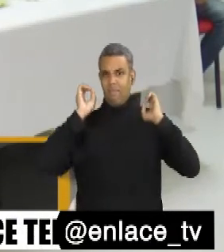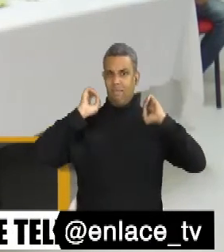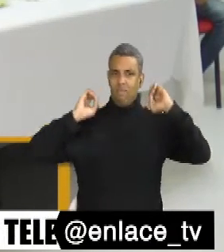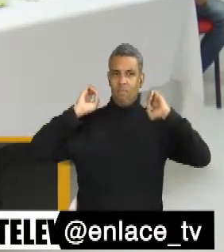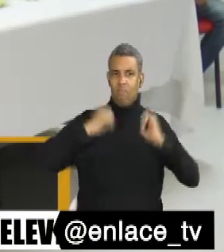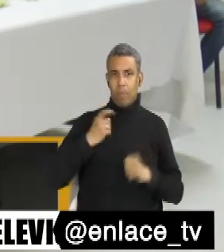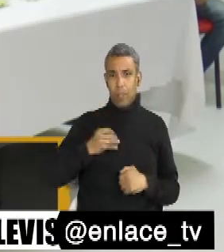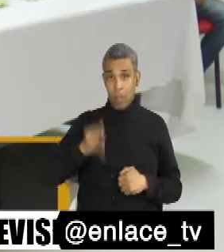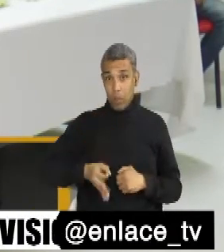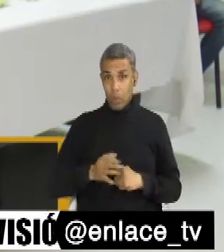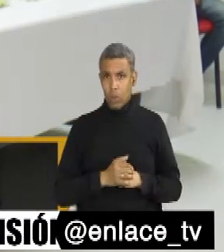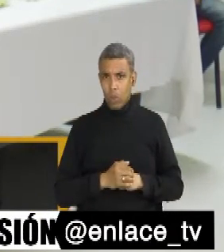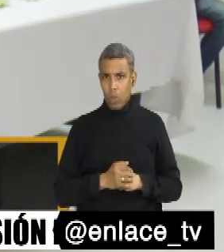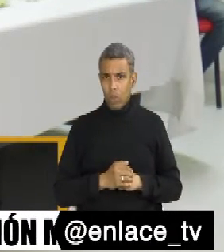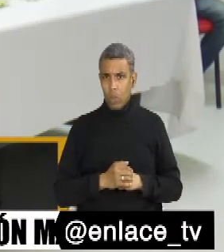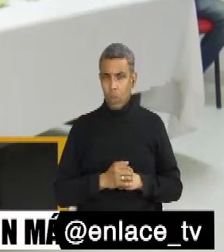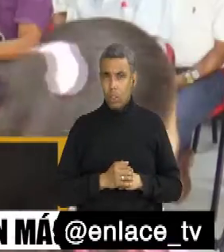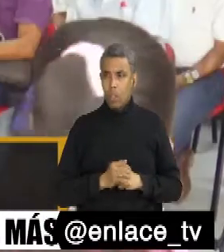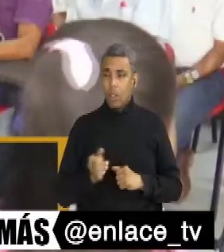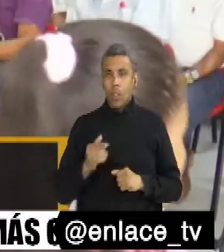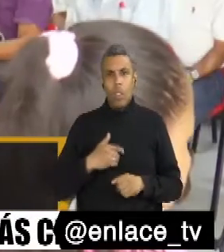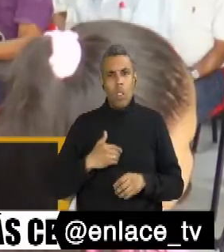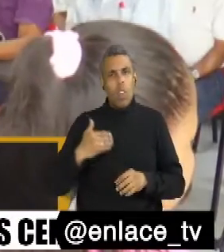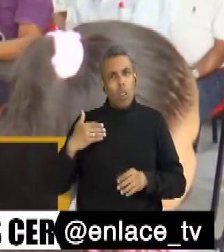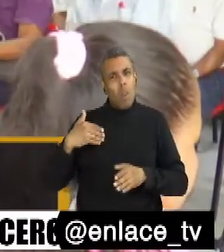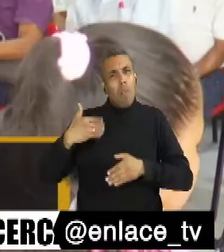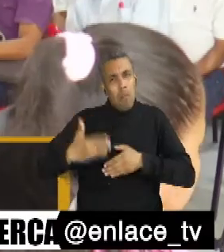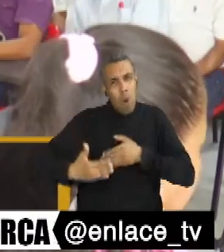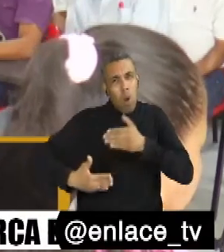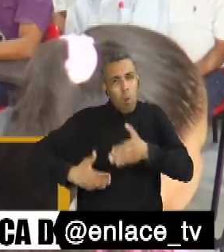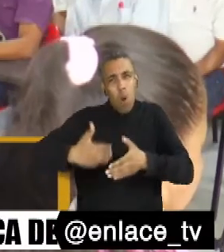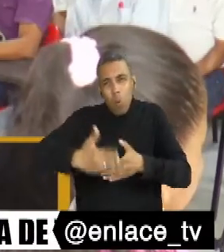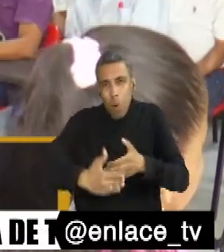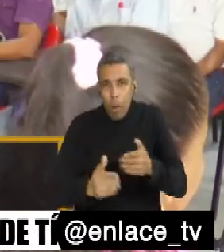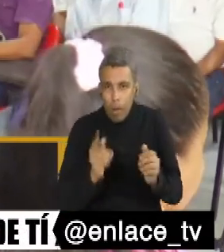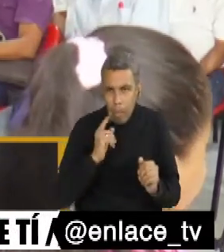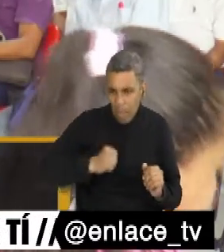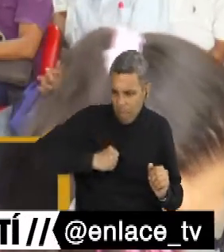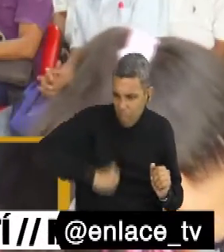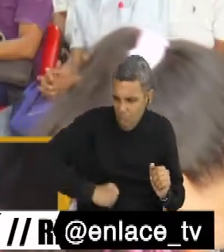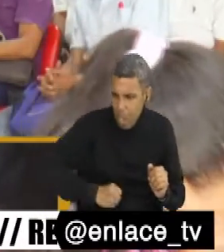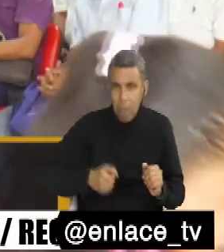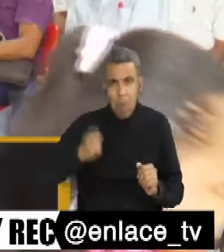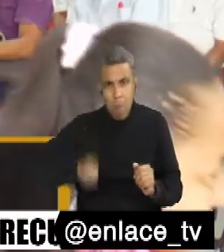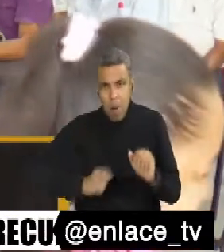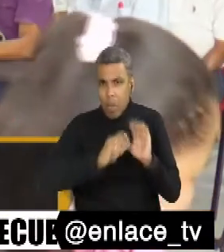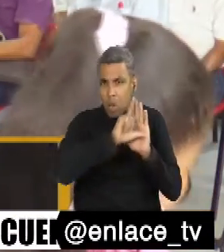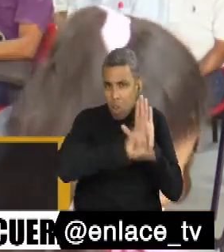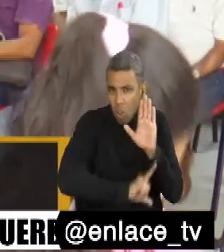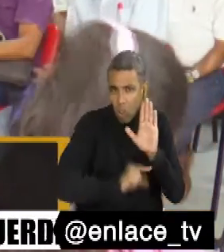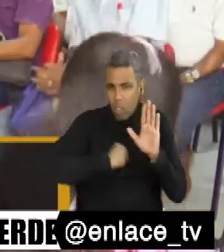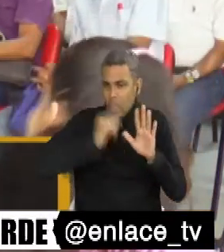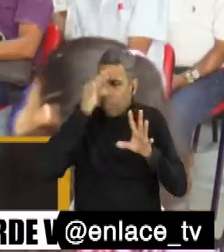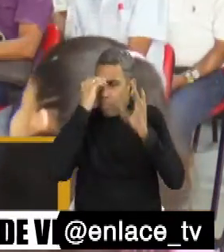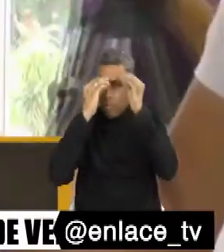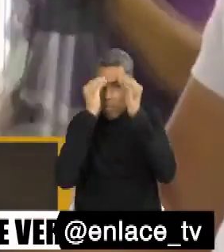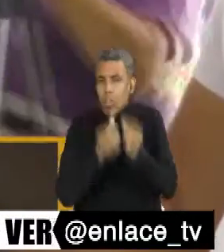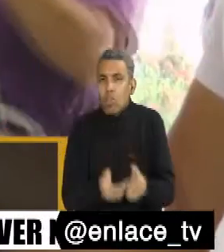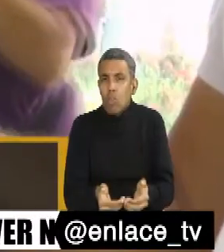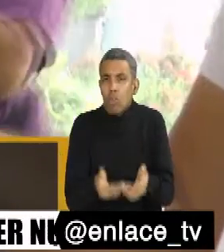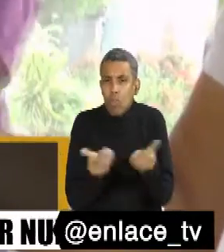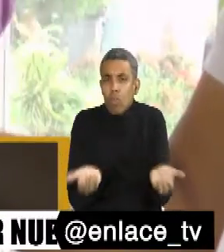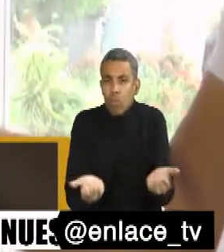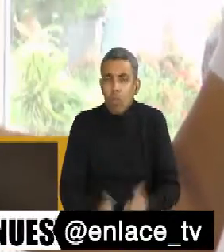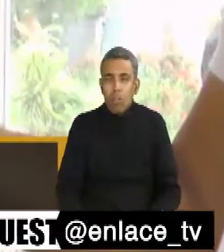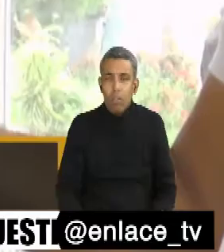haber aprendido mucho derecho durante todo este proceso. Liliana Núñez, que es colega nuestra, se ha pronunciado mucho en torno a este tema. ¿Su mensaje para ella cuál es? No,